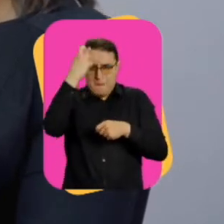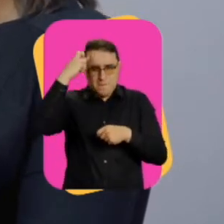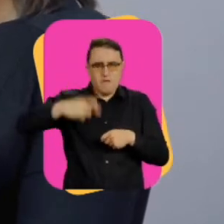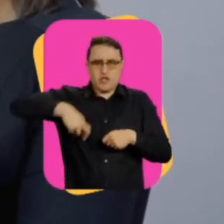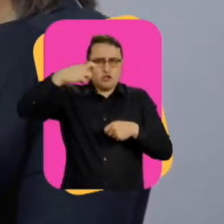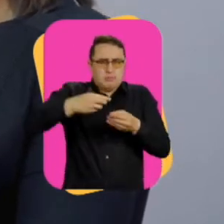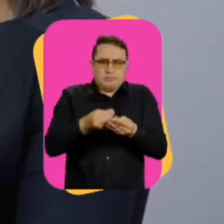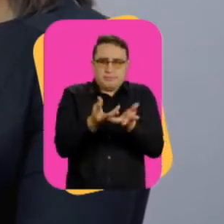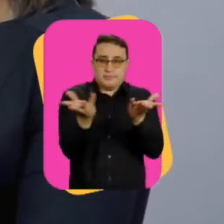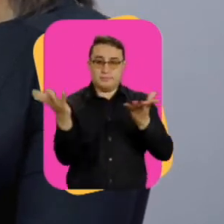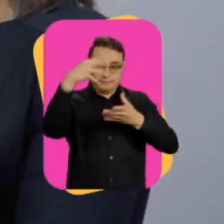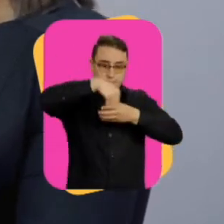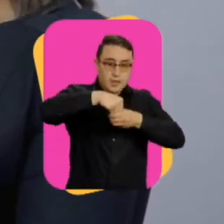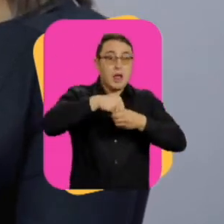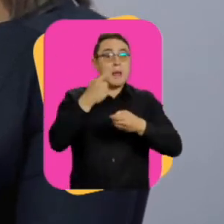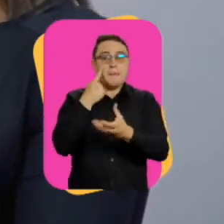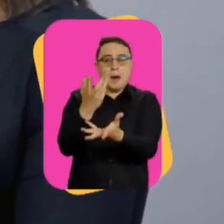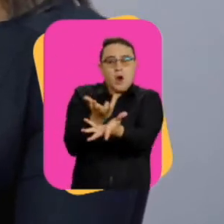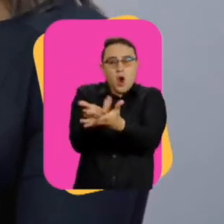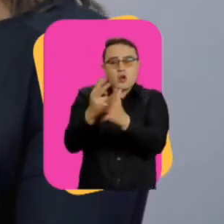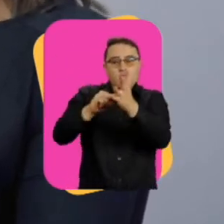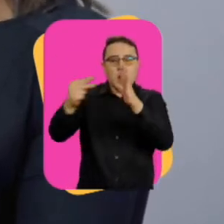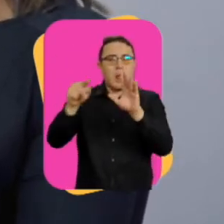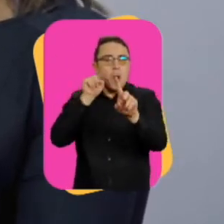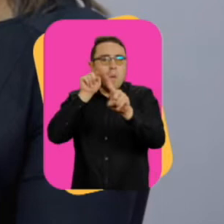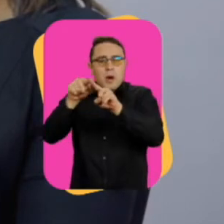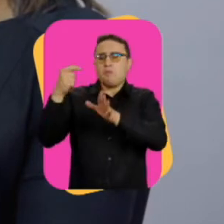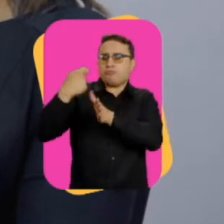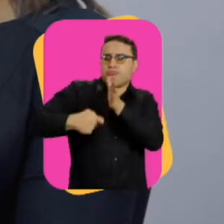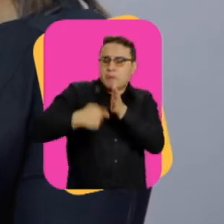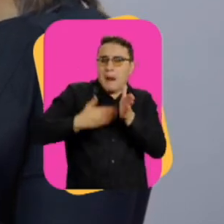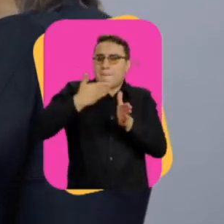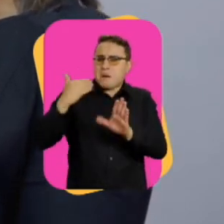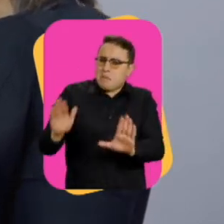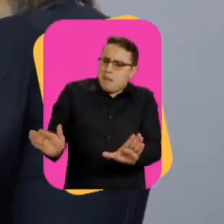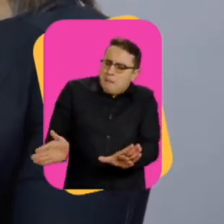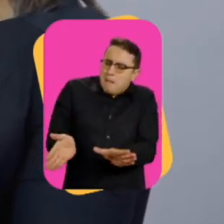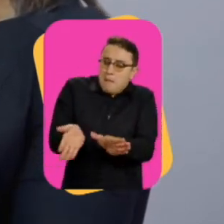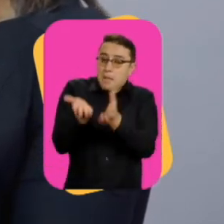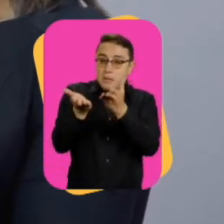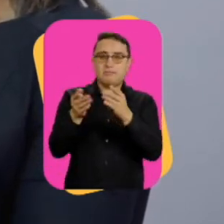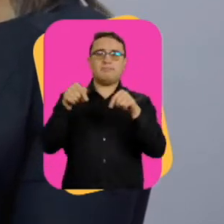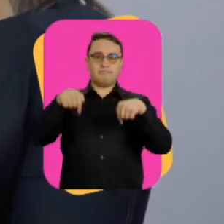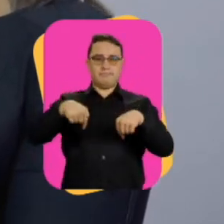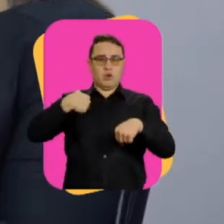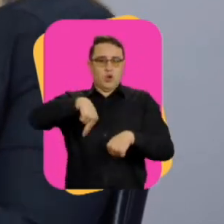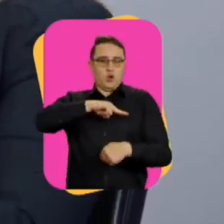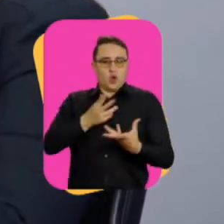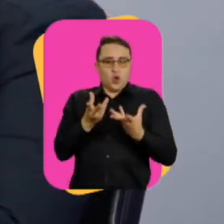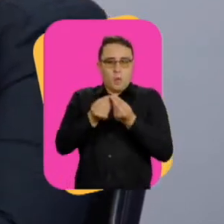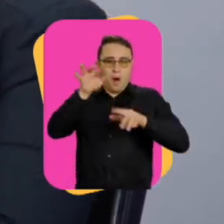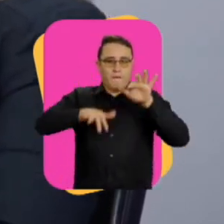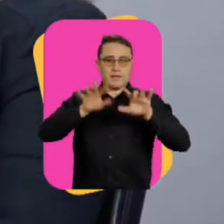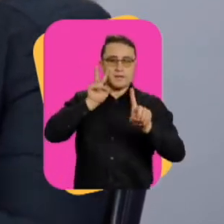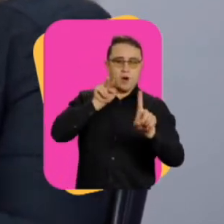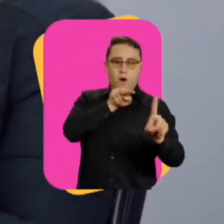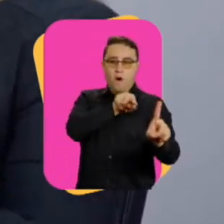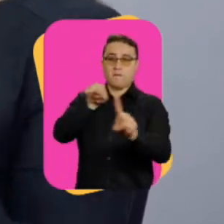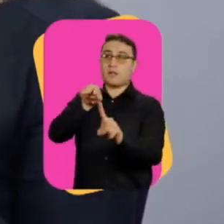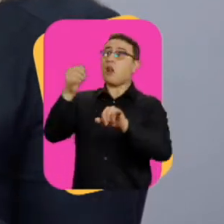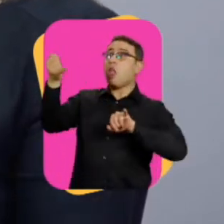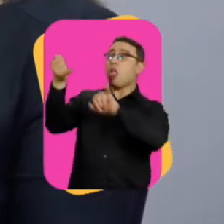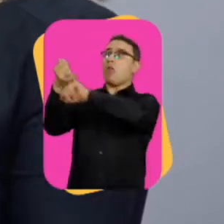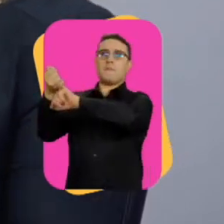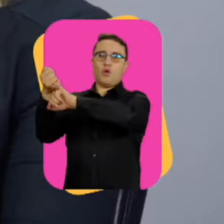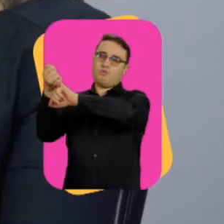hacer recomendaciones técnicas para la mejora continua, como desde nuestra perspectiva, que de alguna forma tiene que ser objetiva e independiente, por